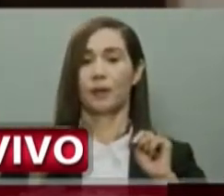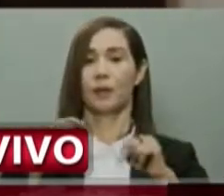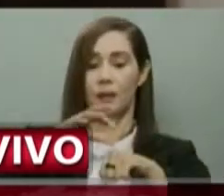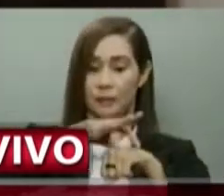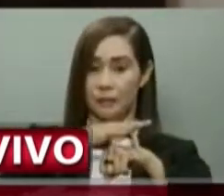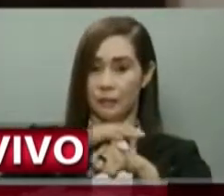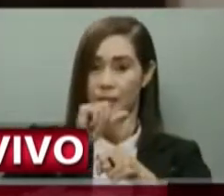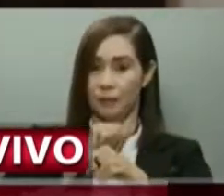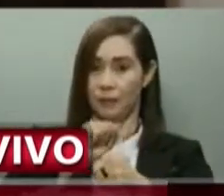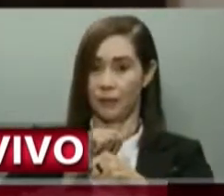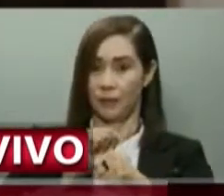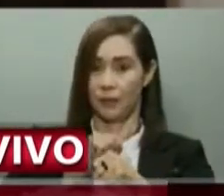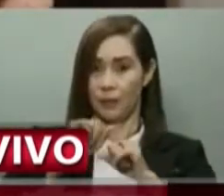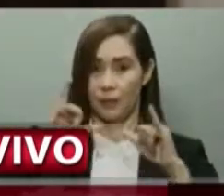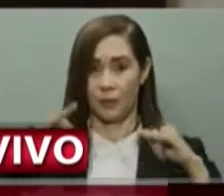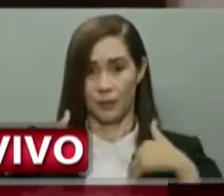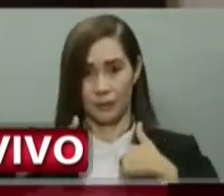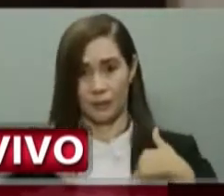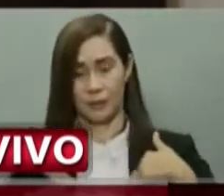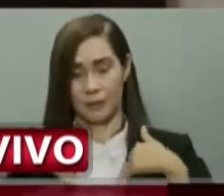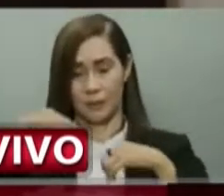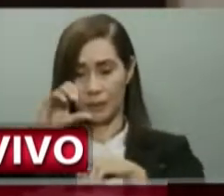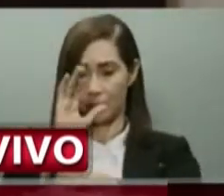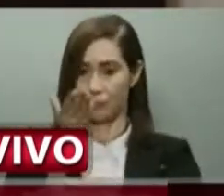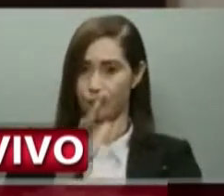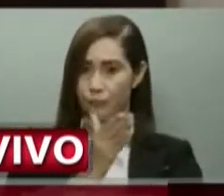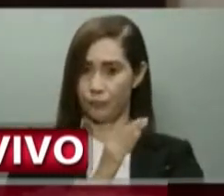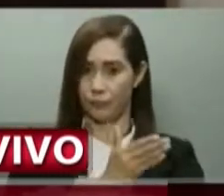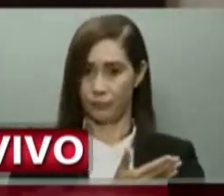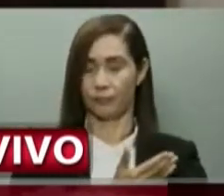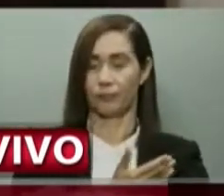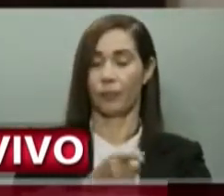agropecuaria en los momentos más difíciles.